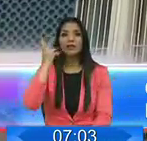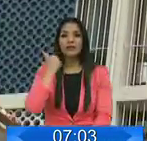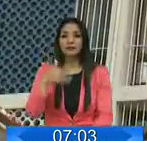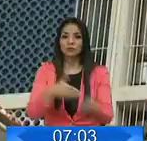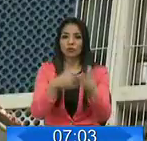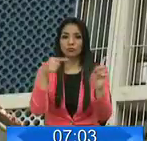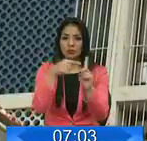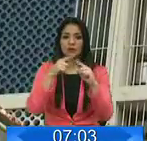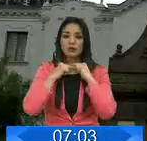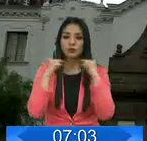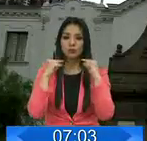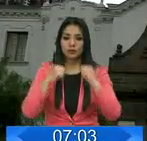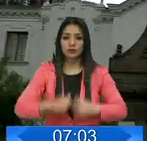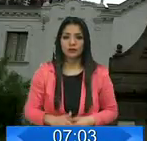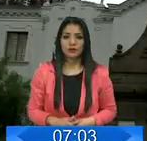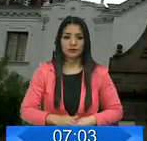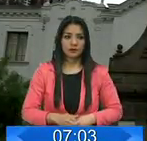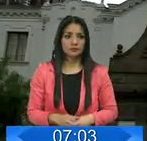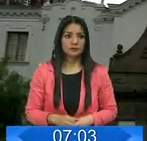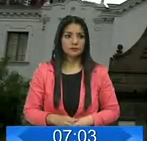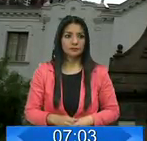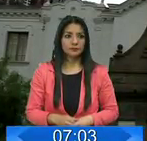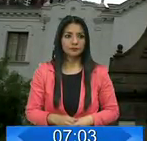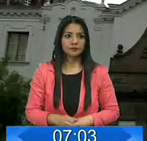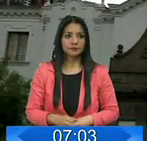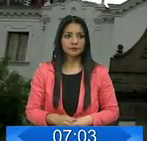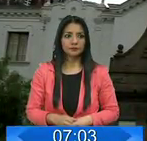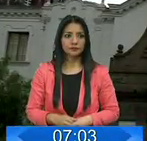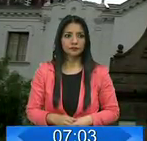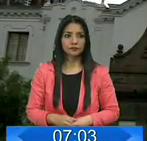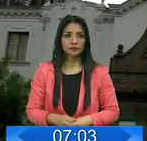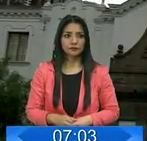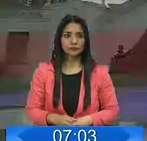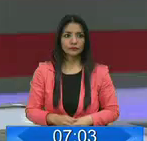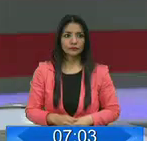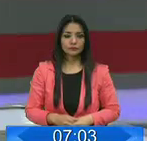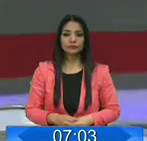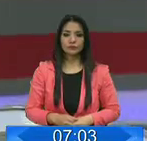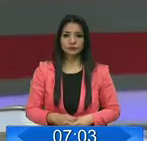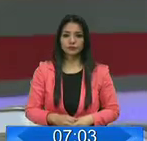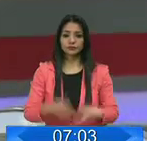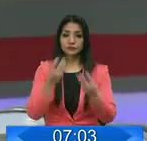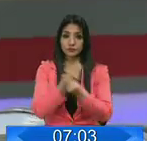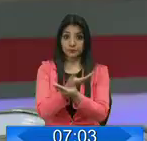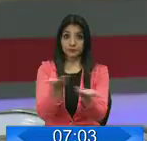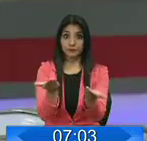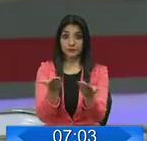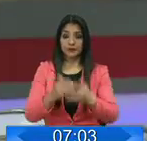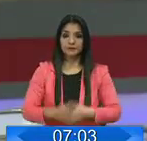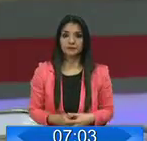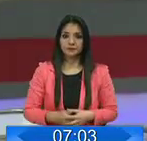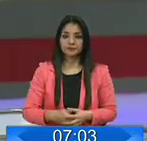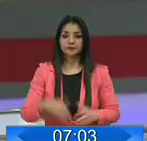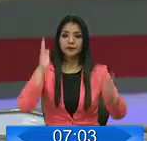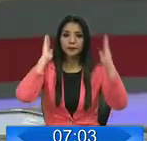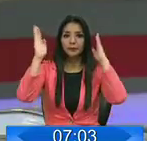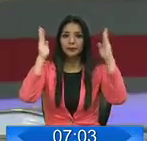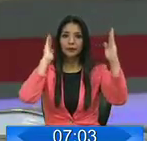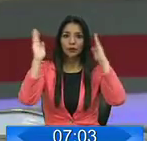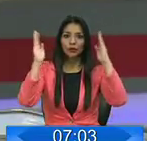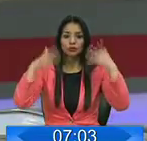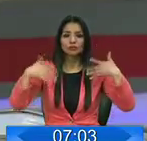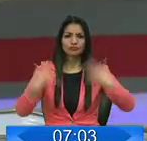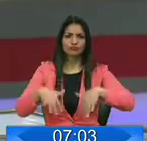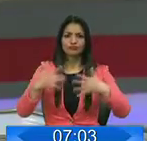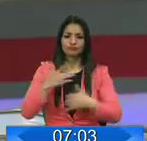cura. Informó Valeria Navarro. Lo que vamos a contarles, que viene desde Babahoyo, realmente causa